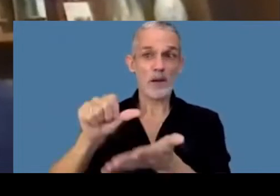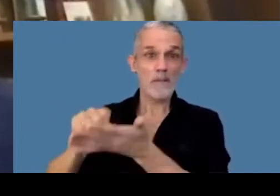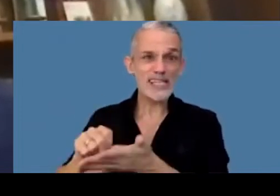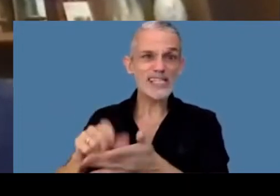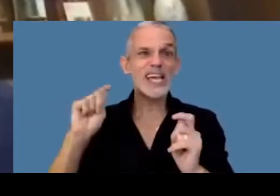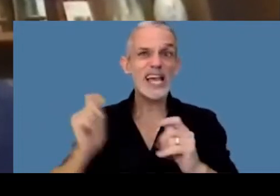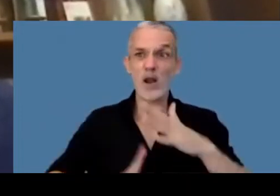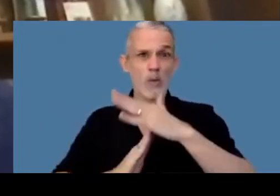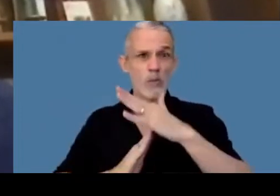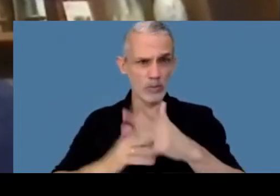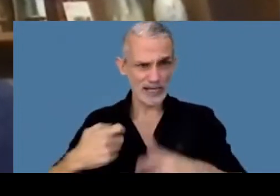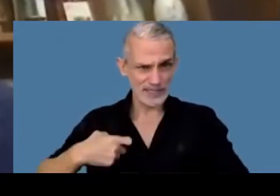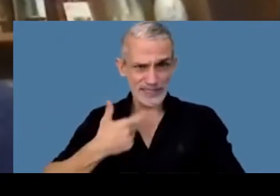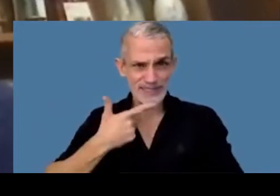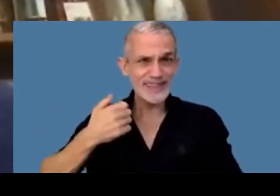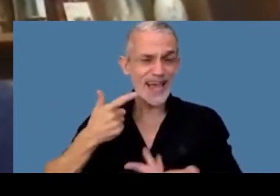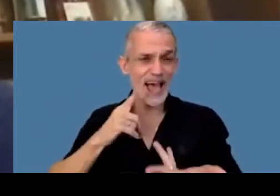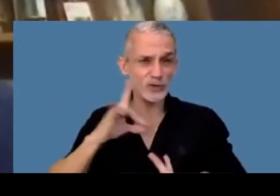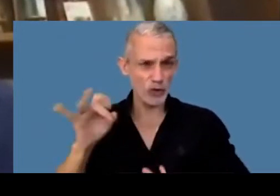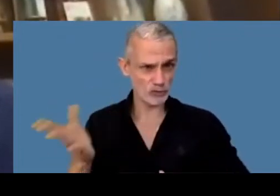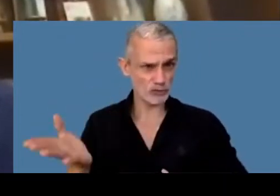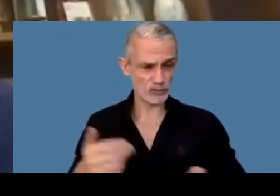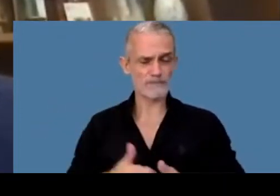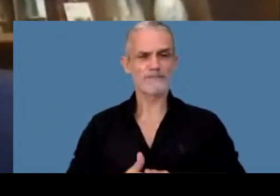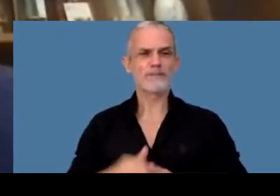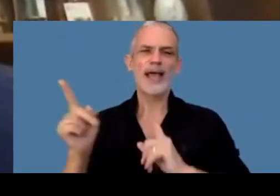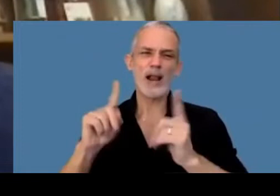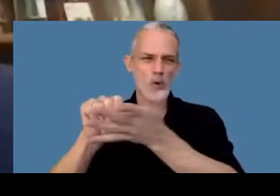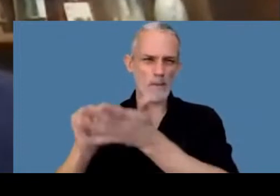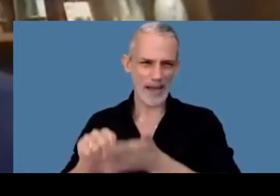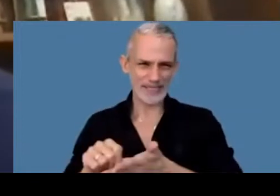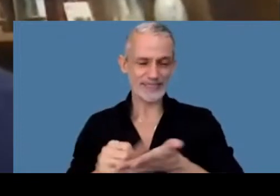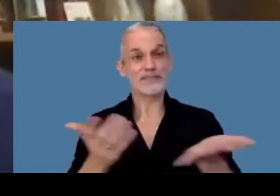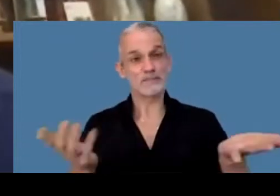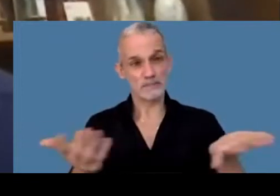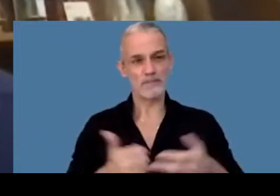sindicales, en algunos casos. ¿Sí? Entonces,